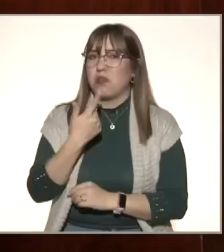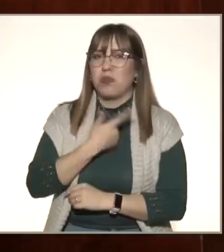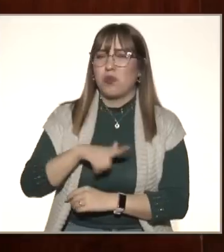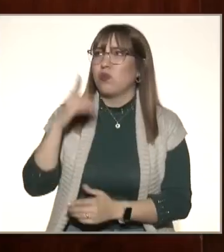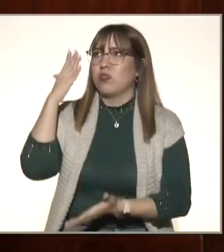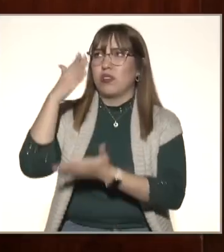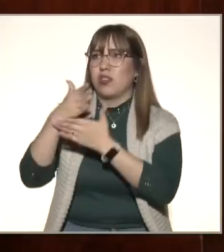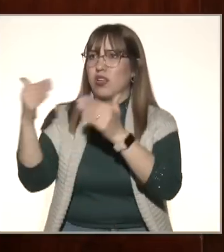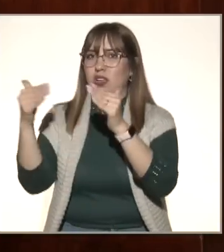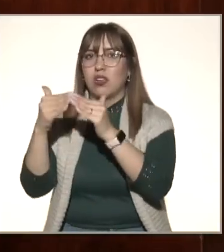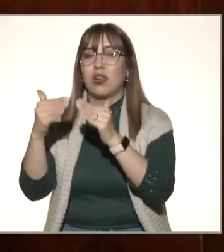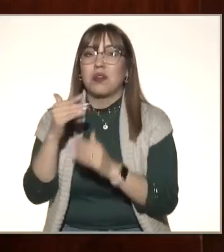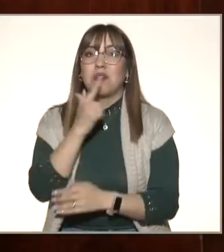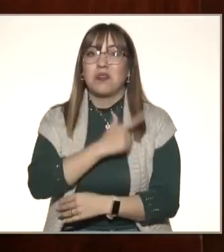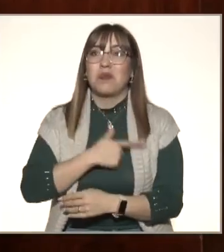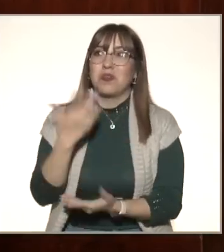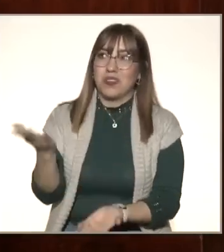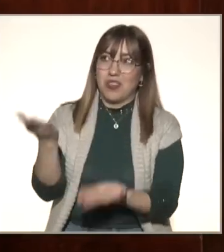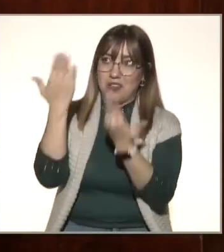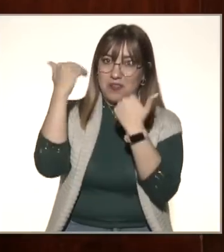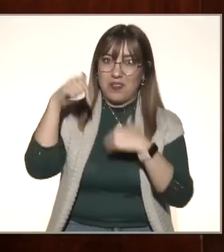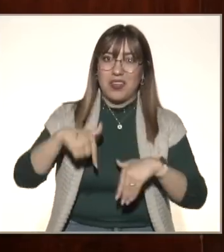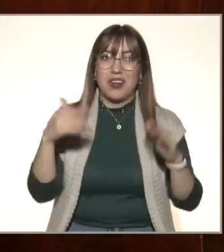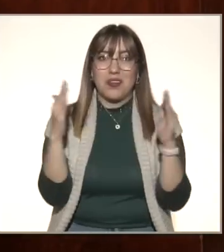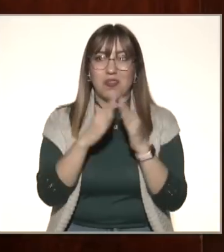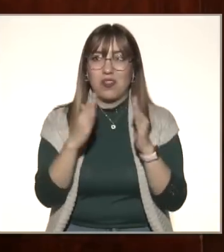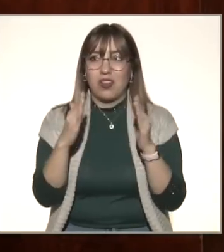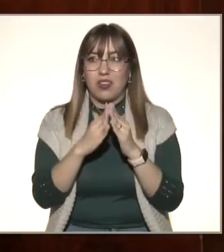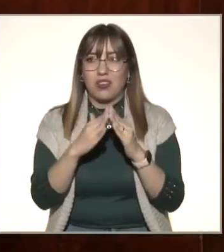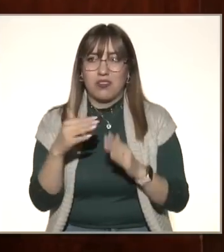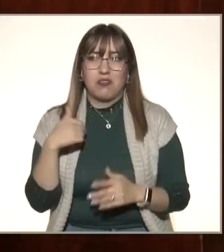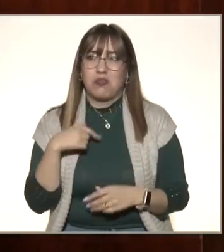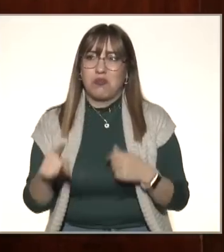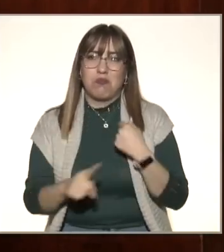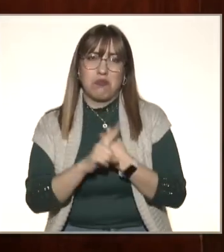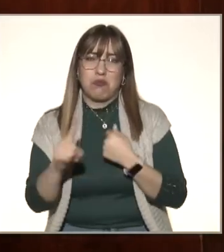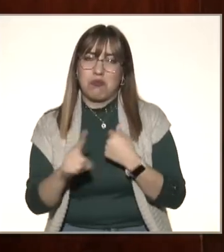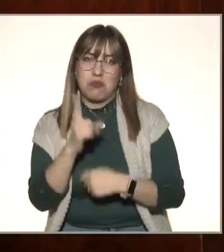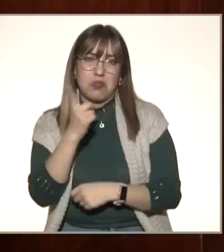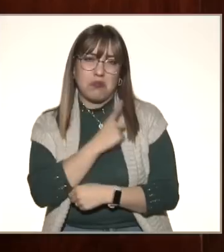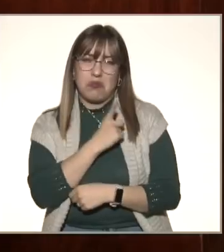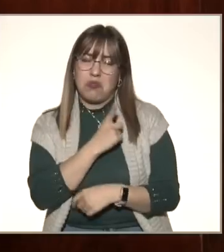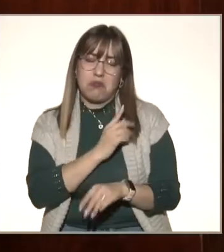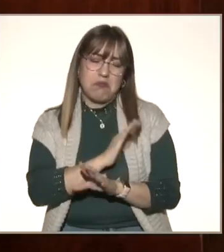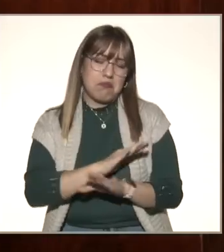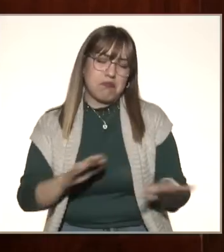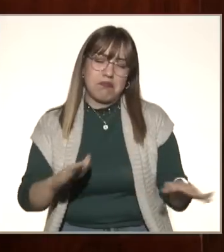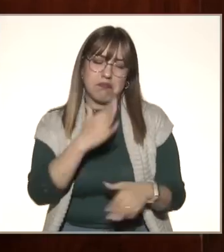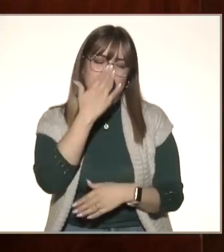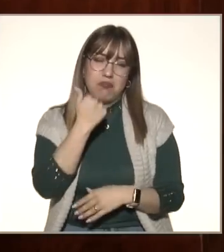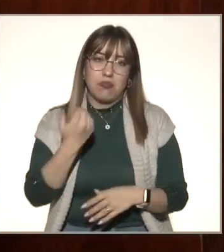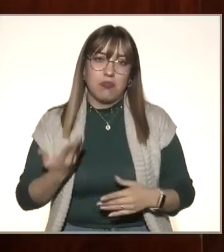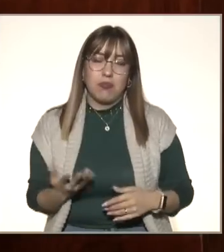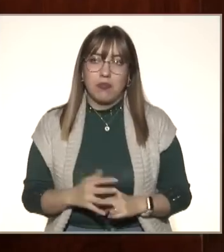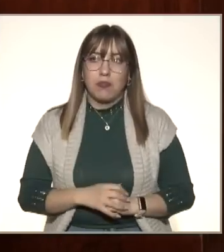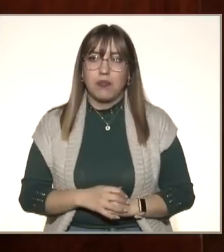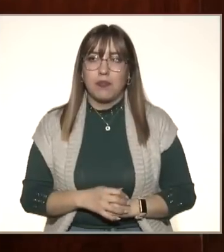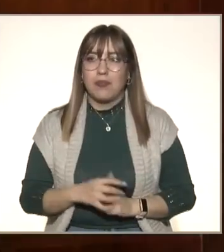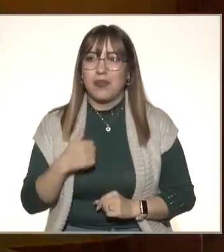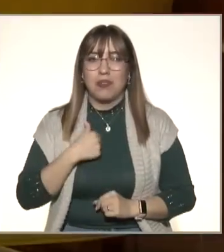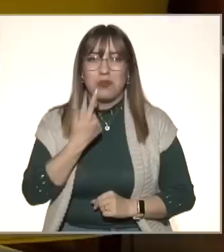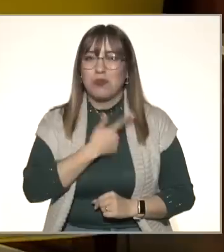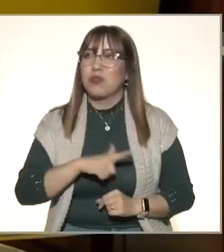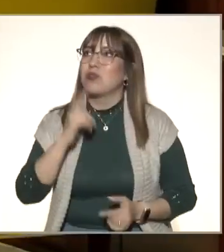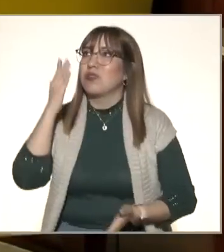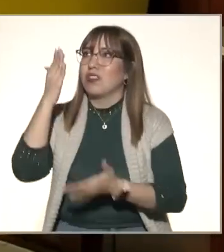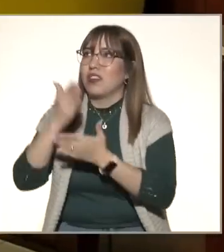que vengan a la mía. No tengo problema de estar sola en estos tiempos festivos. No me gusta estar donde no me siento